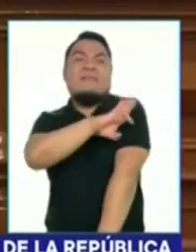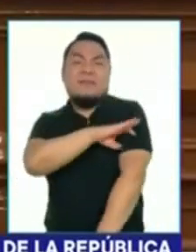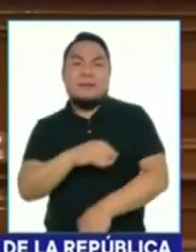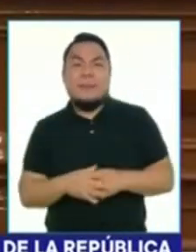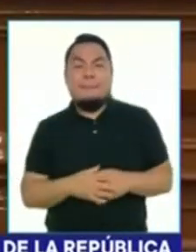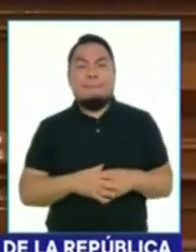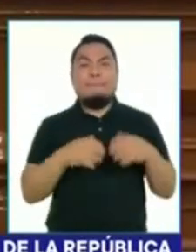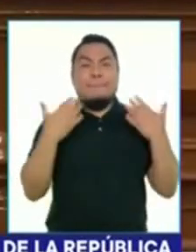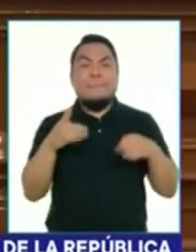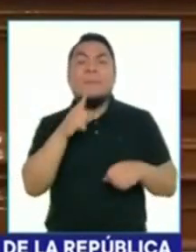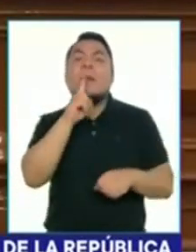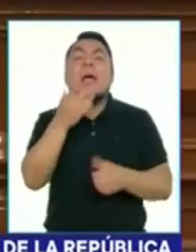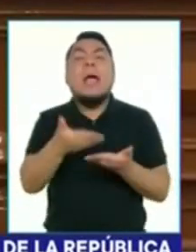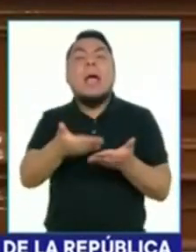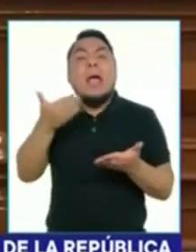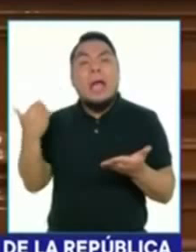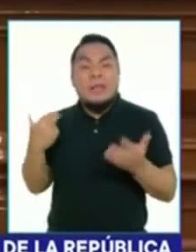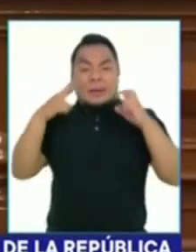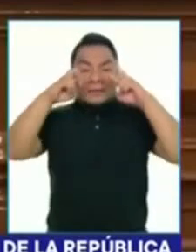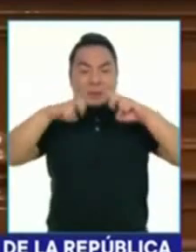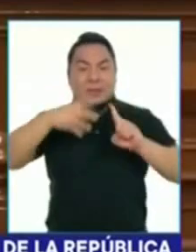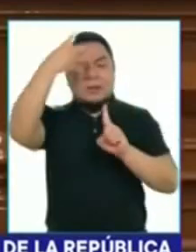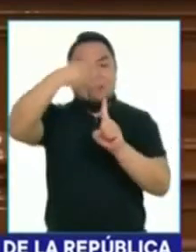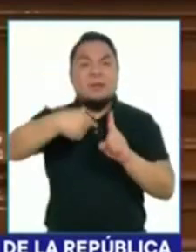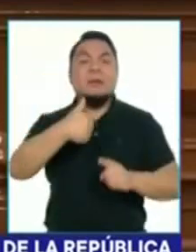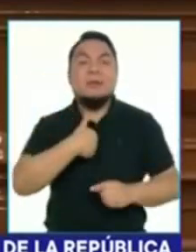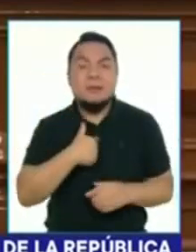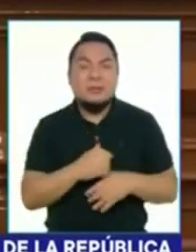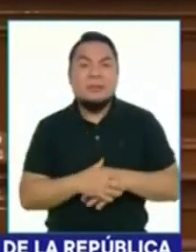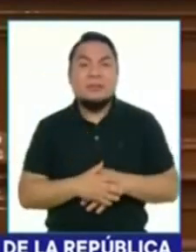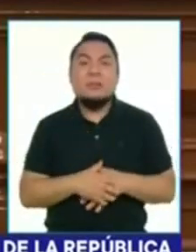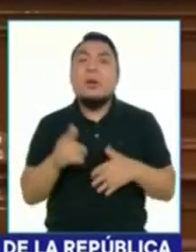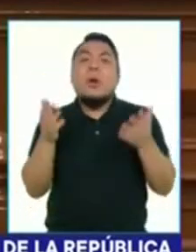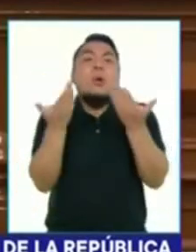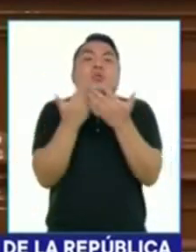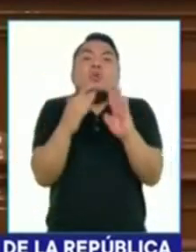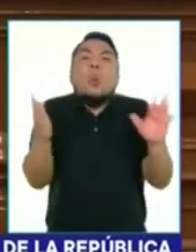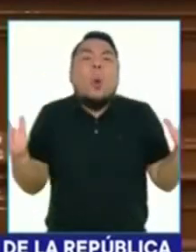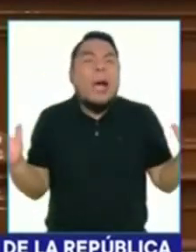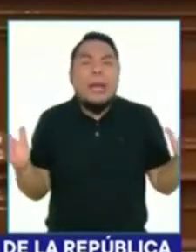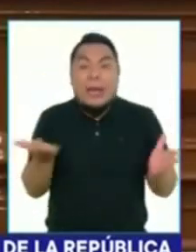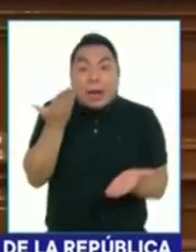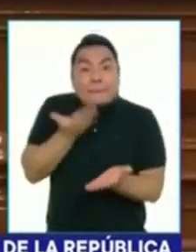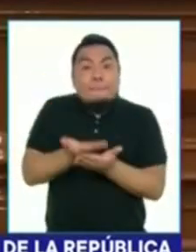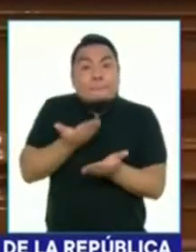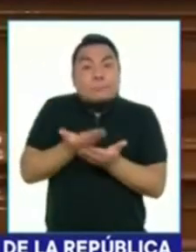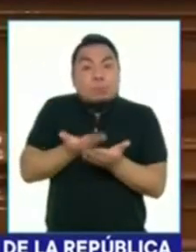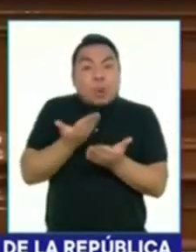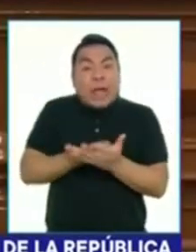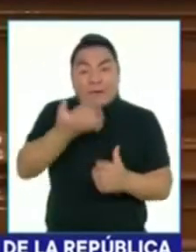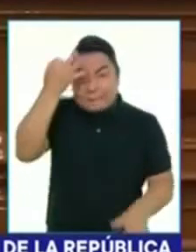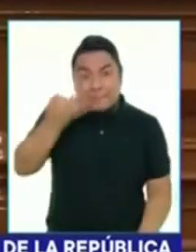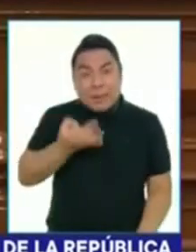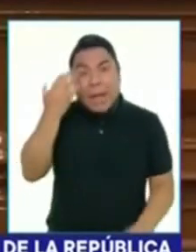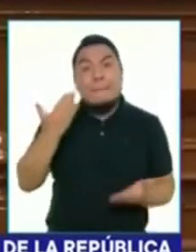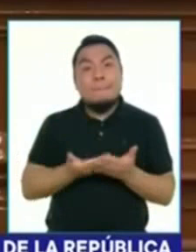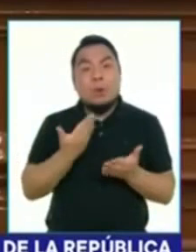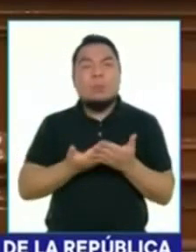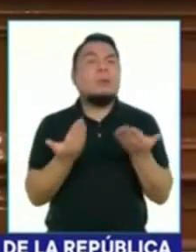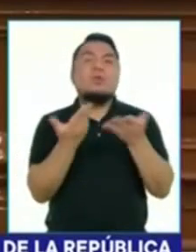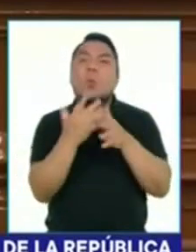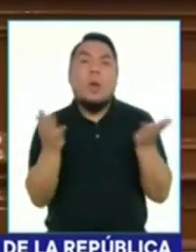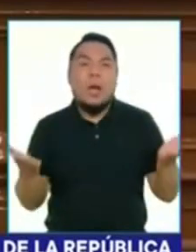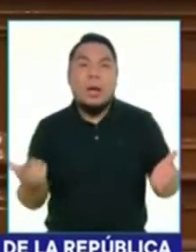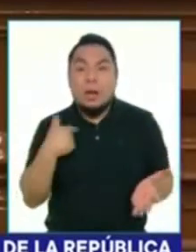etapas preliminares de una investigación. No existe una prueba fehaciente ni una prueba de flagrancia